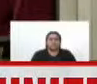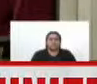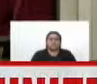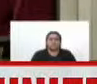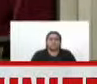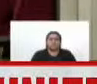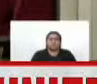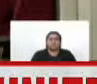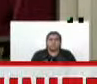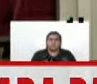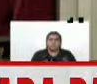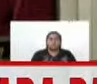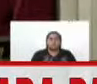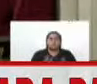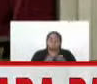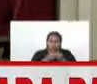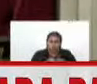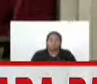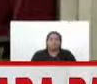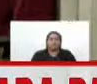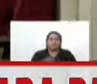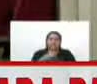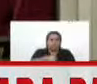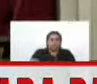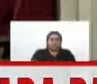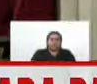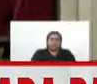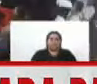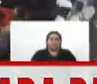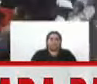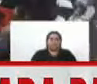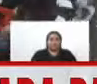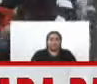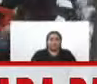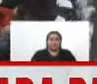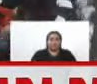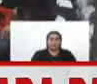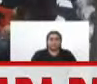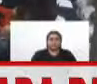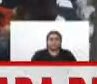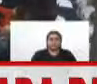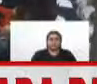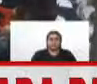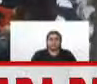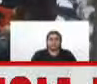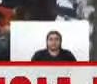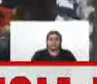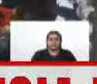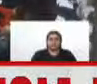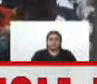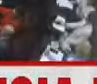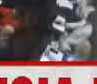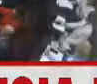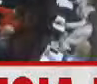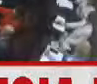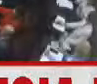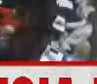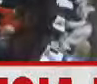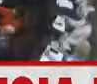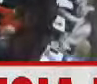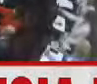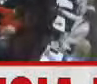y eso, aunque no lo dijeran, también manifiesta o refleja cierto desdén por el funcionamiento del